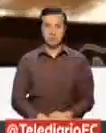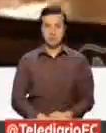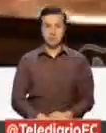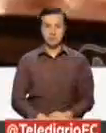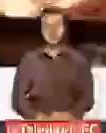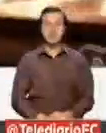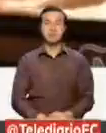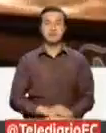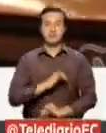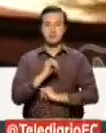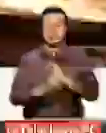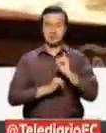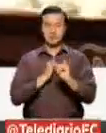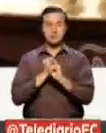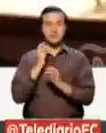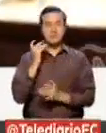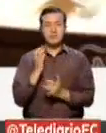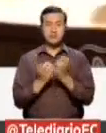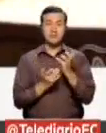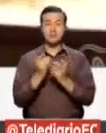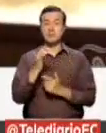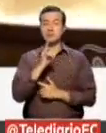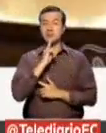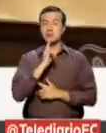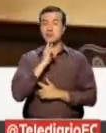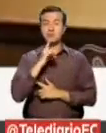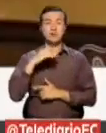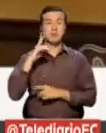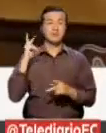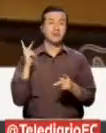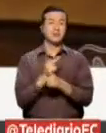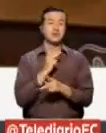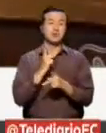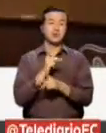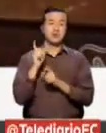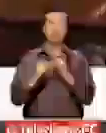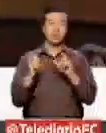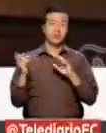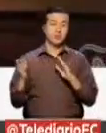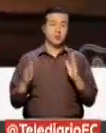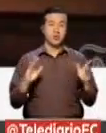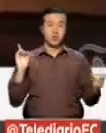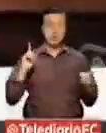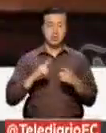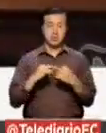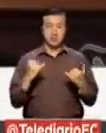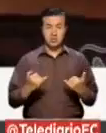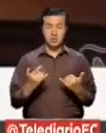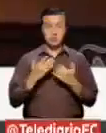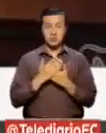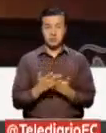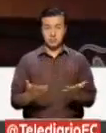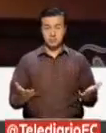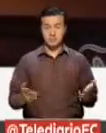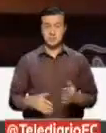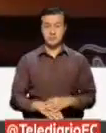En lo internacional, un incendio en California deja el mayor número de muertos registrados hasta la fecha por esta causa.